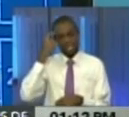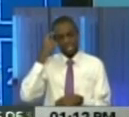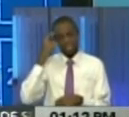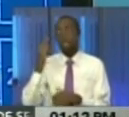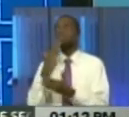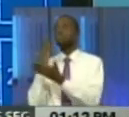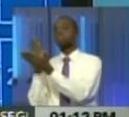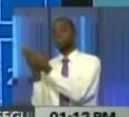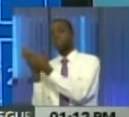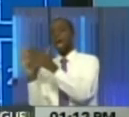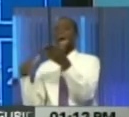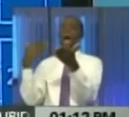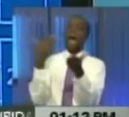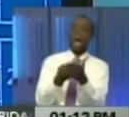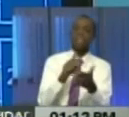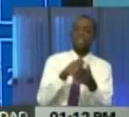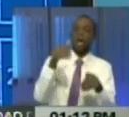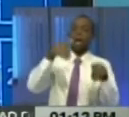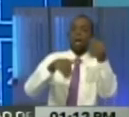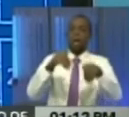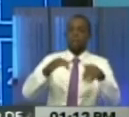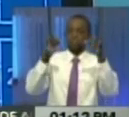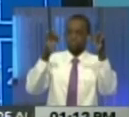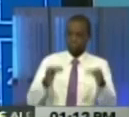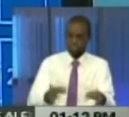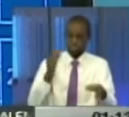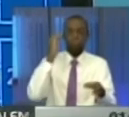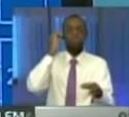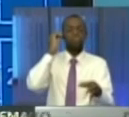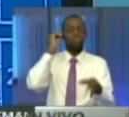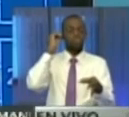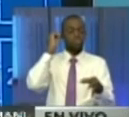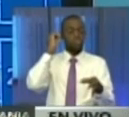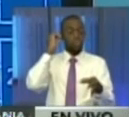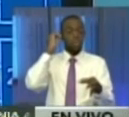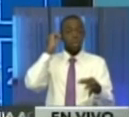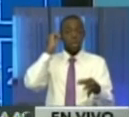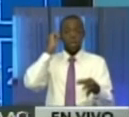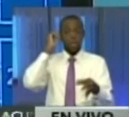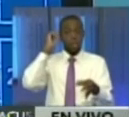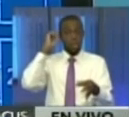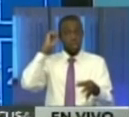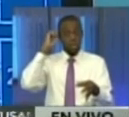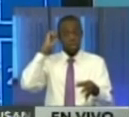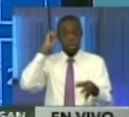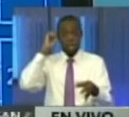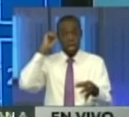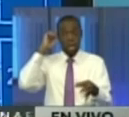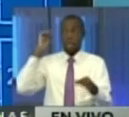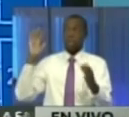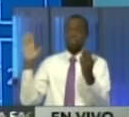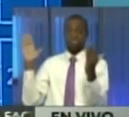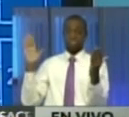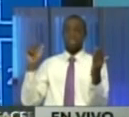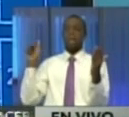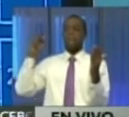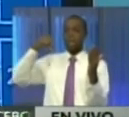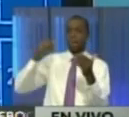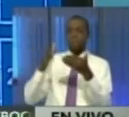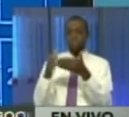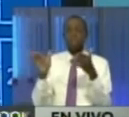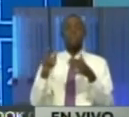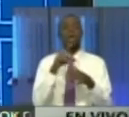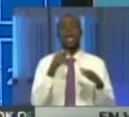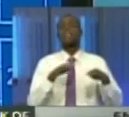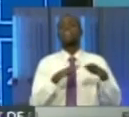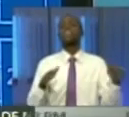Allí tuvimos un lapso de apertura del registro electoral porque, digamos, además el Tribunal Supremo de